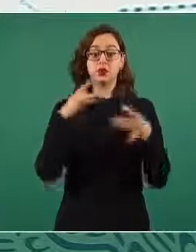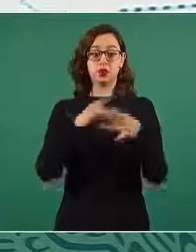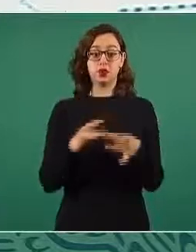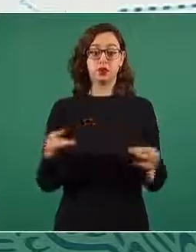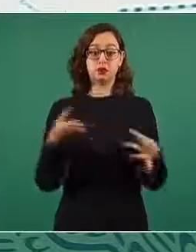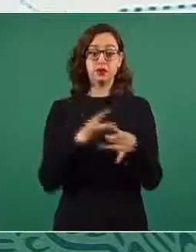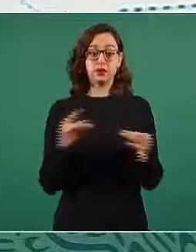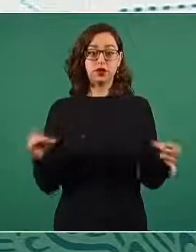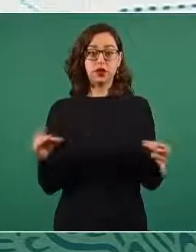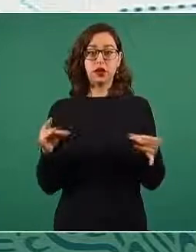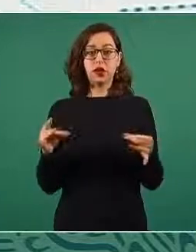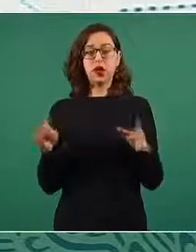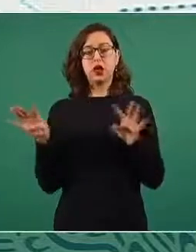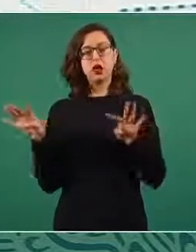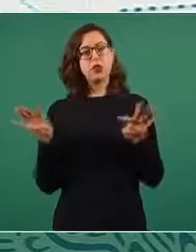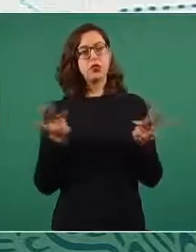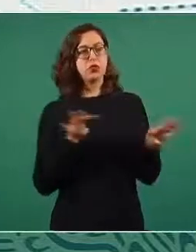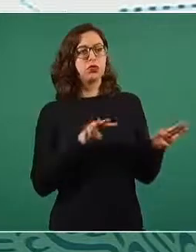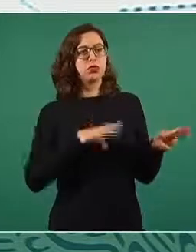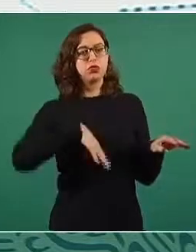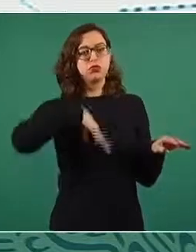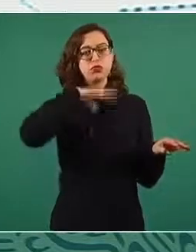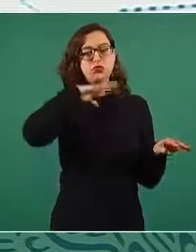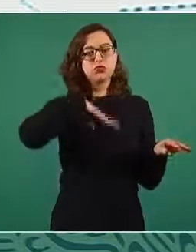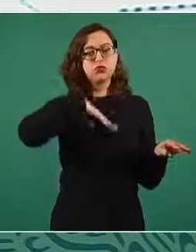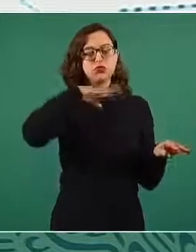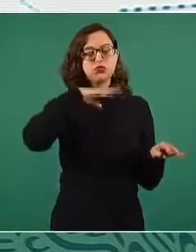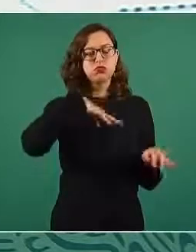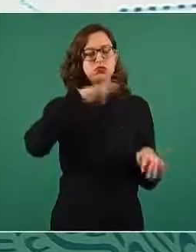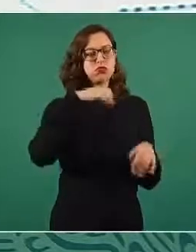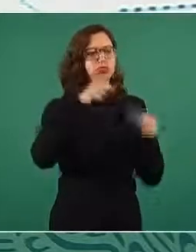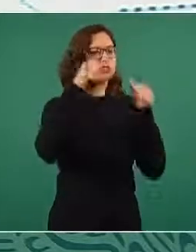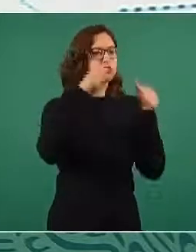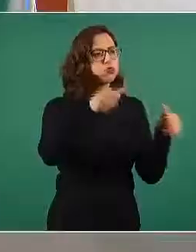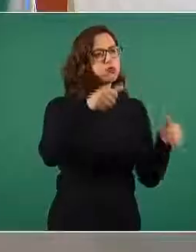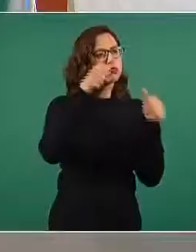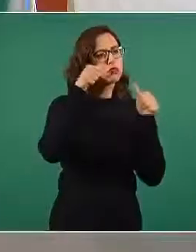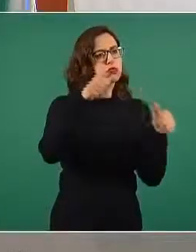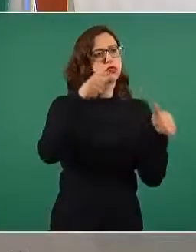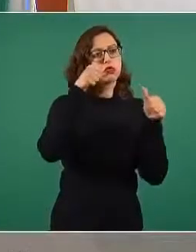tenían volteando a ver para otro lado mientras saqueaban